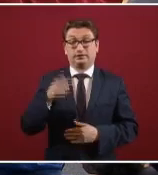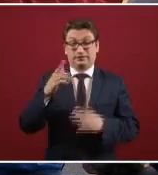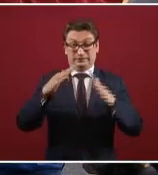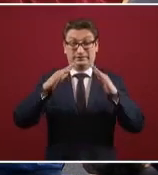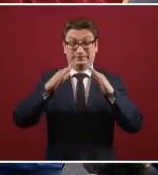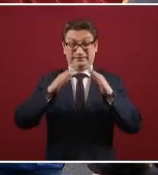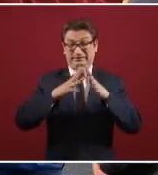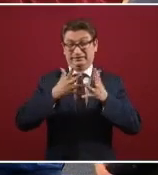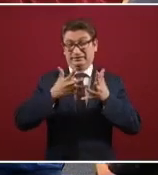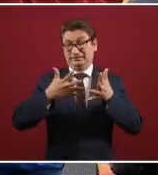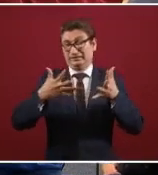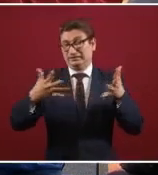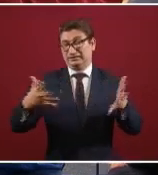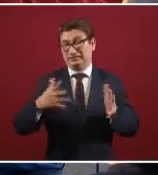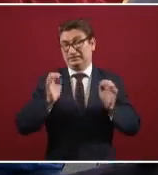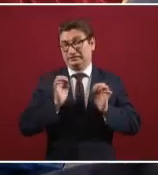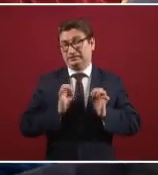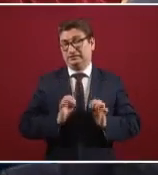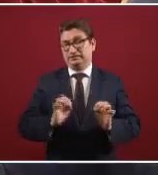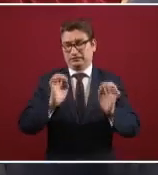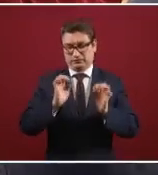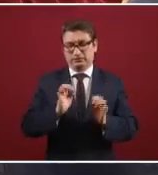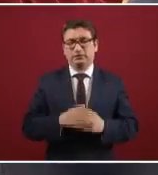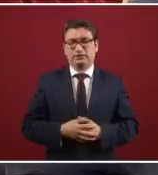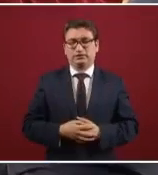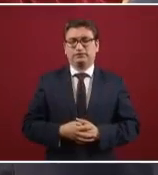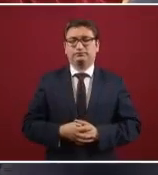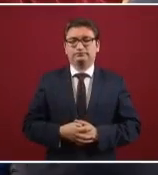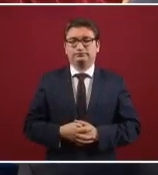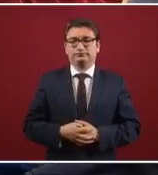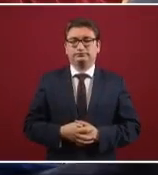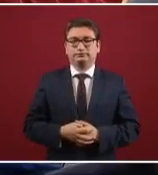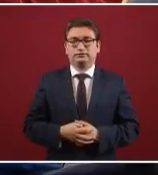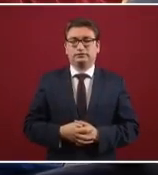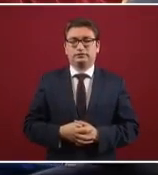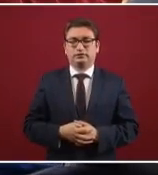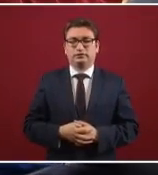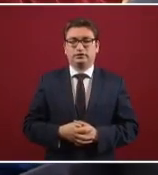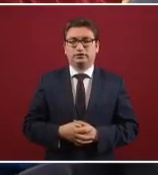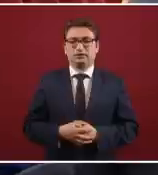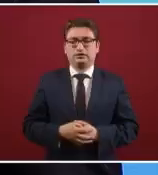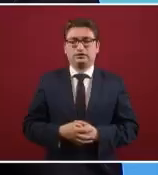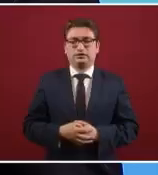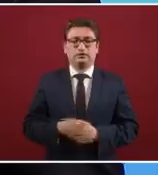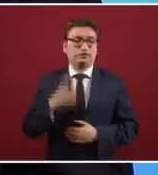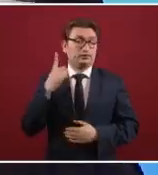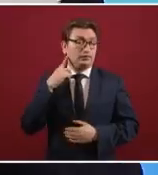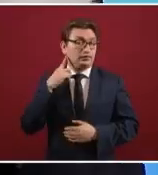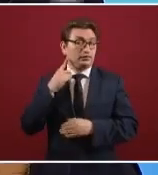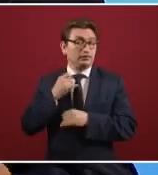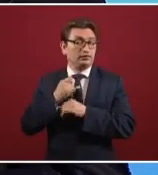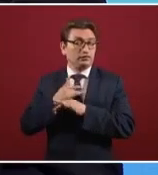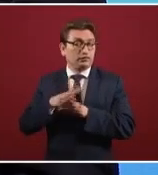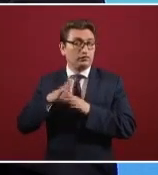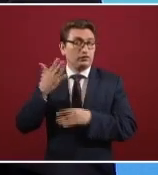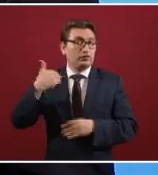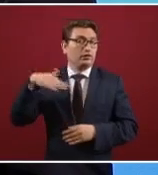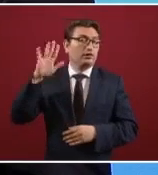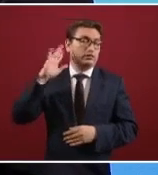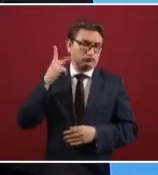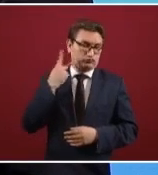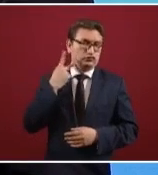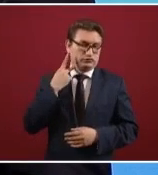casa muy grande según la información era de un político